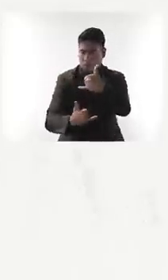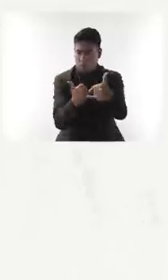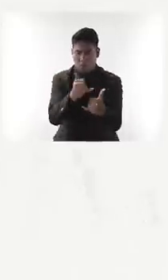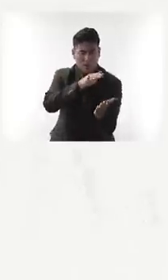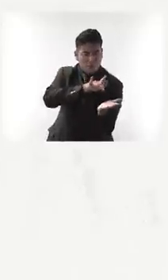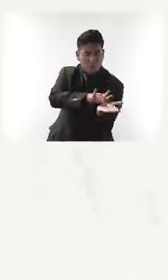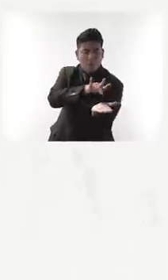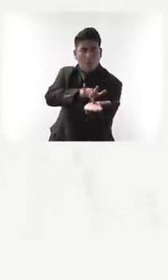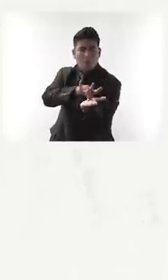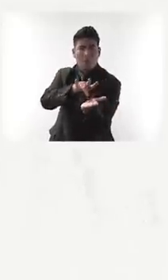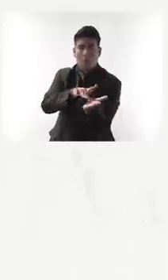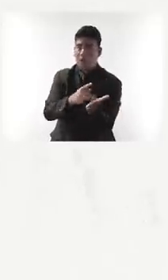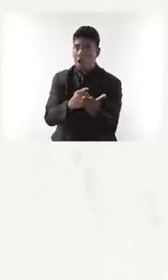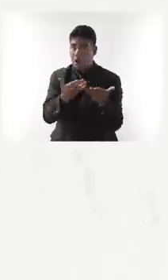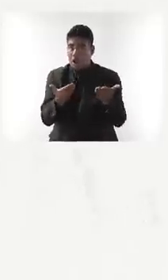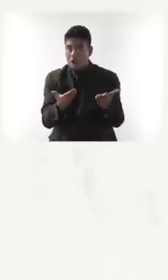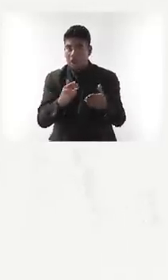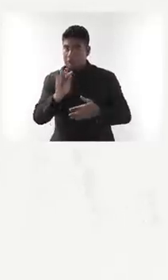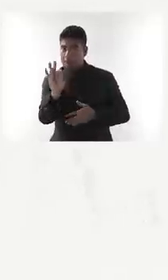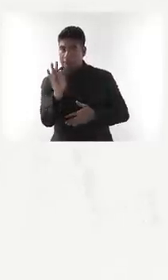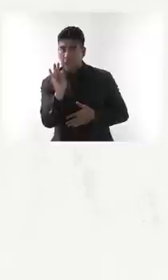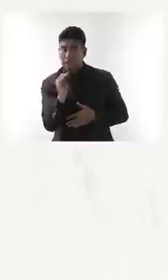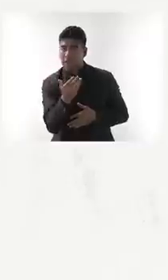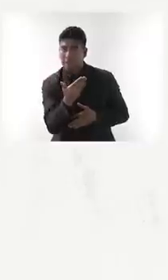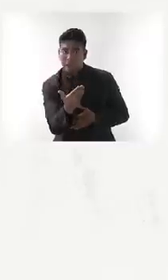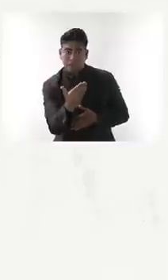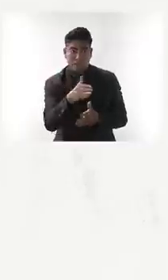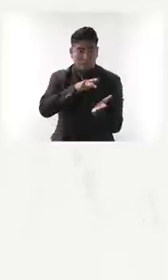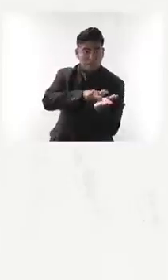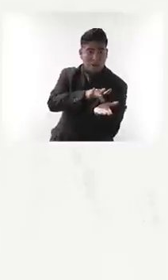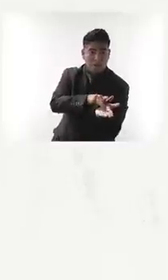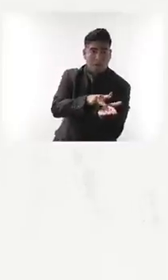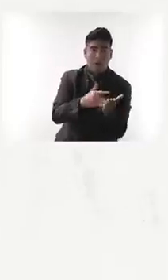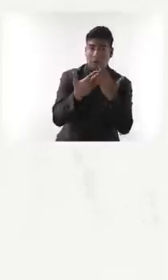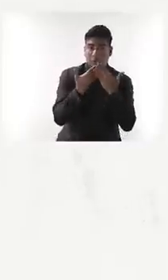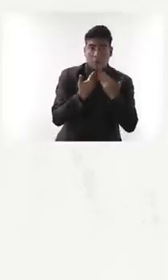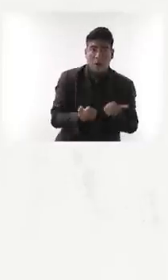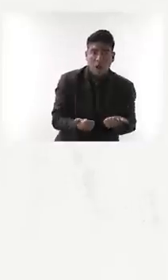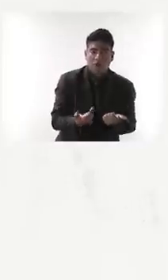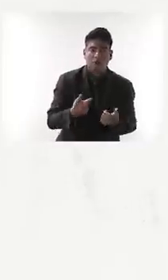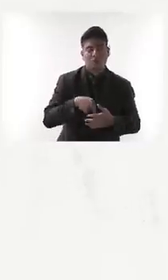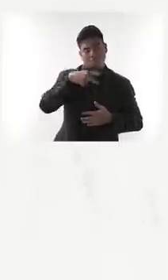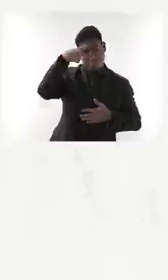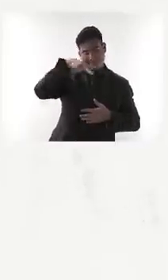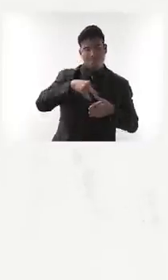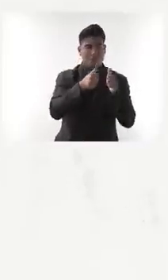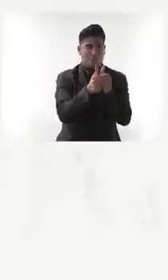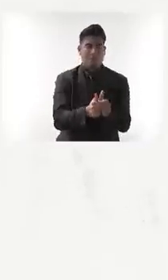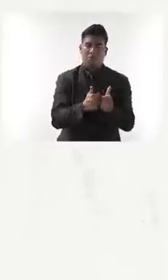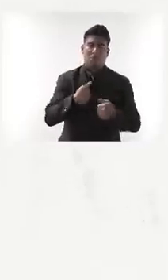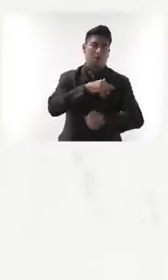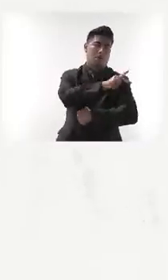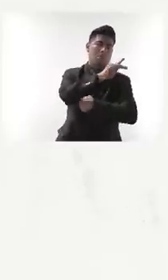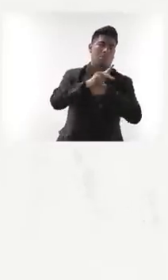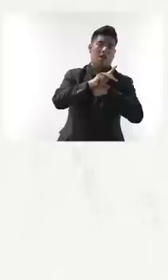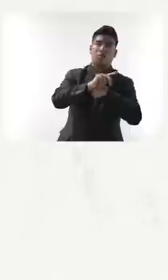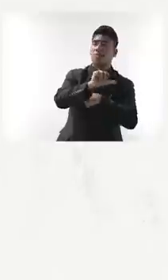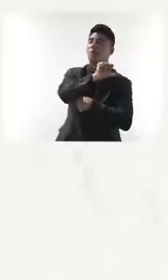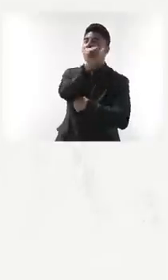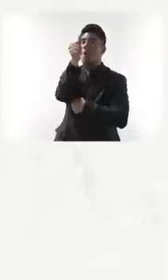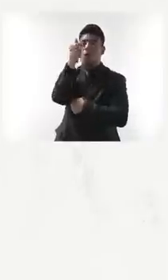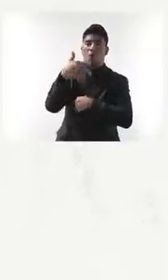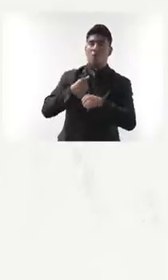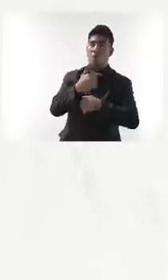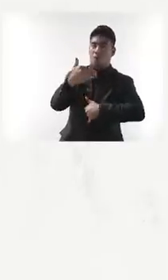ausencia de ese apoyo se quedan en México. Esa es la definición que hemos tomado de